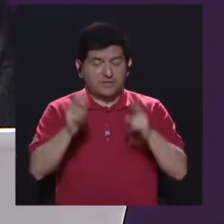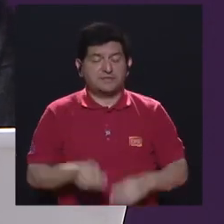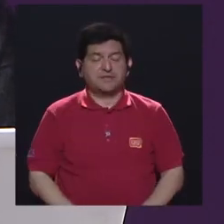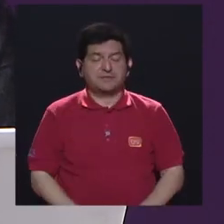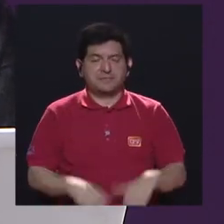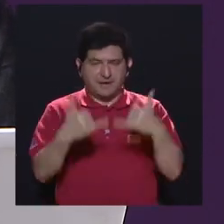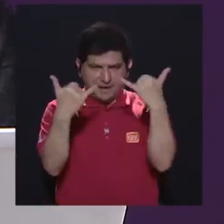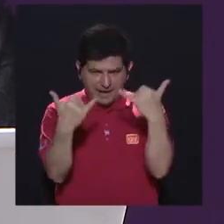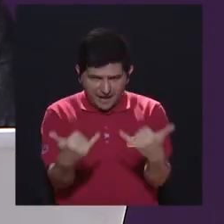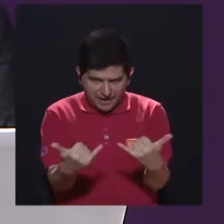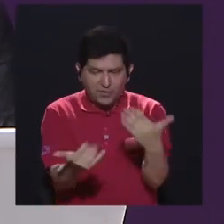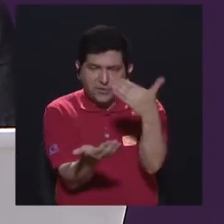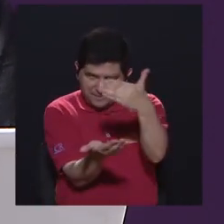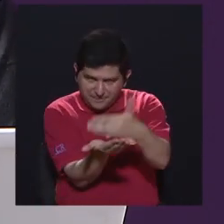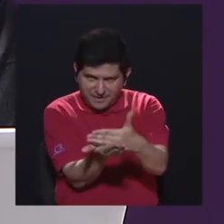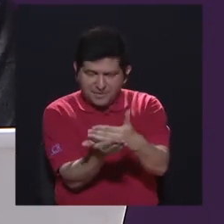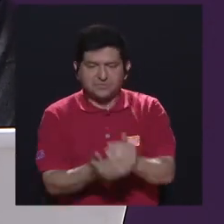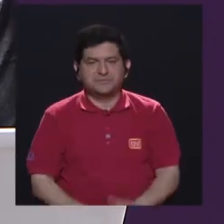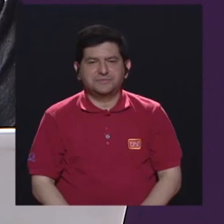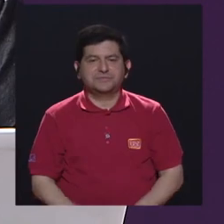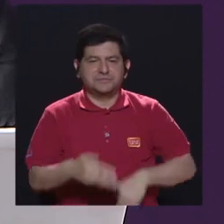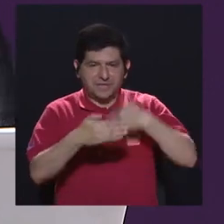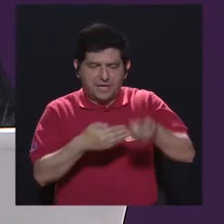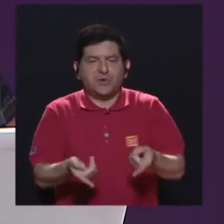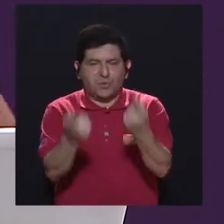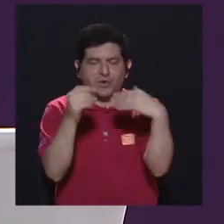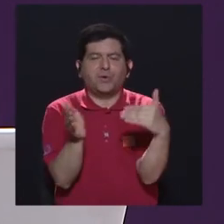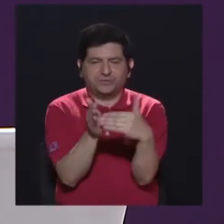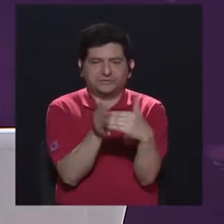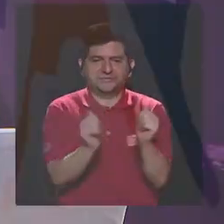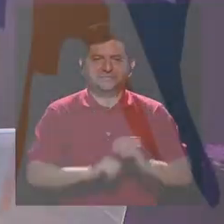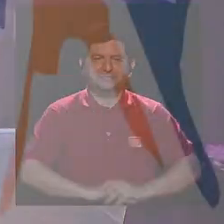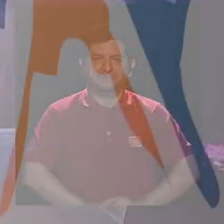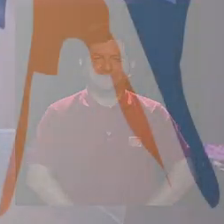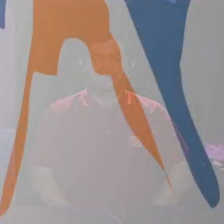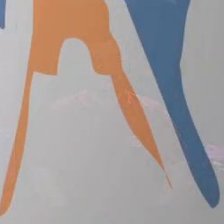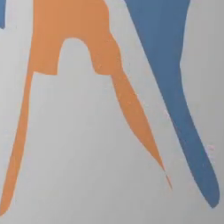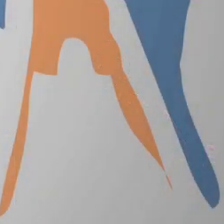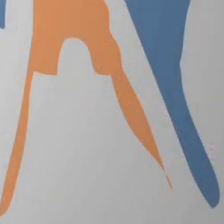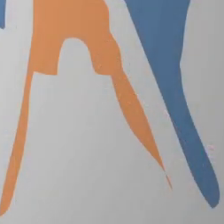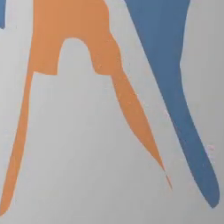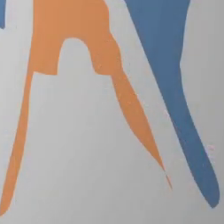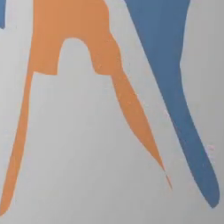ahorita vamos a un corte y regresamos.